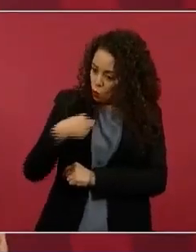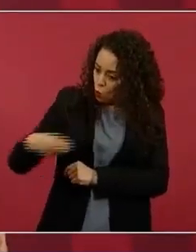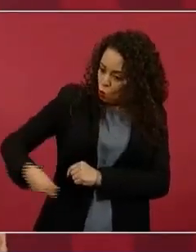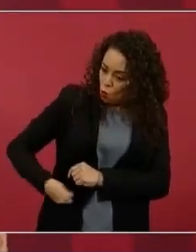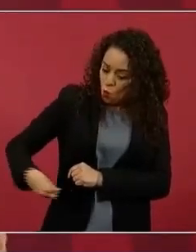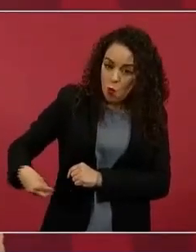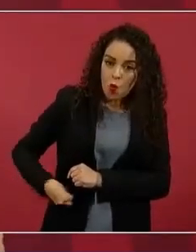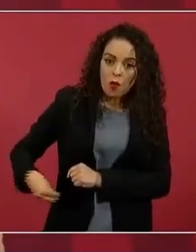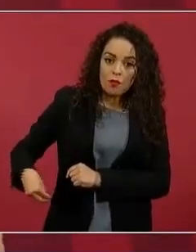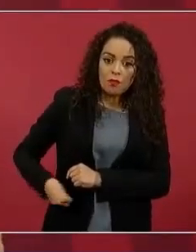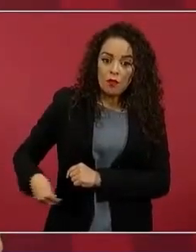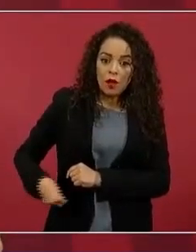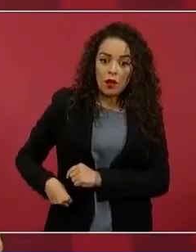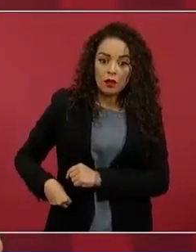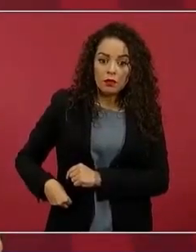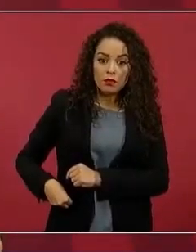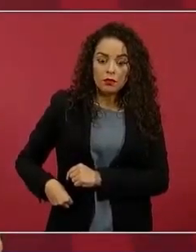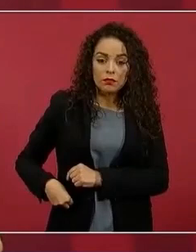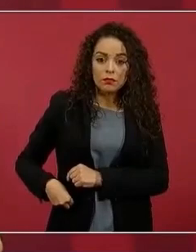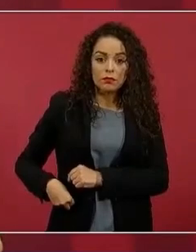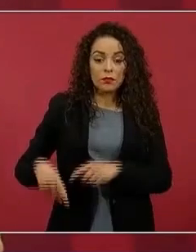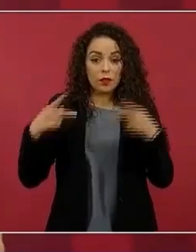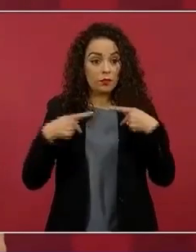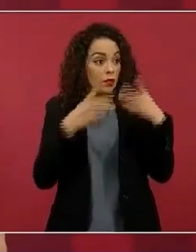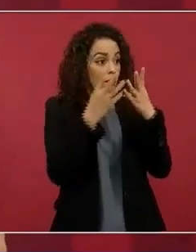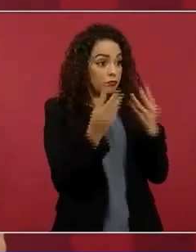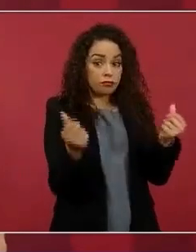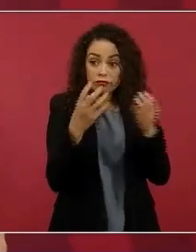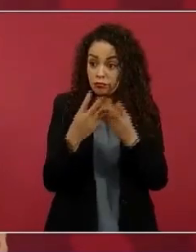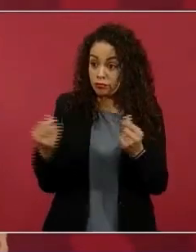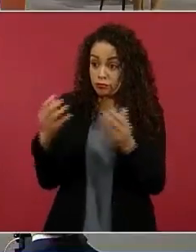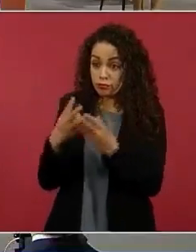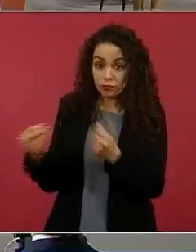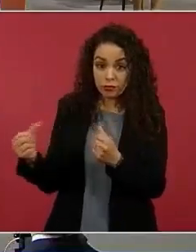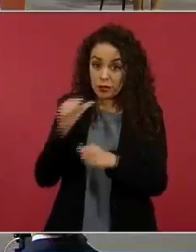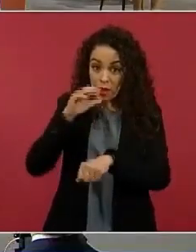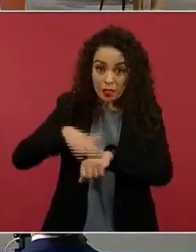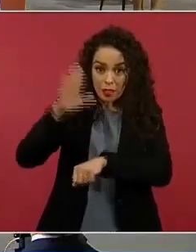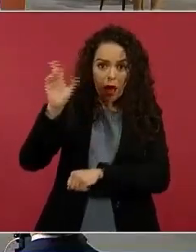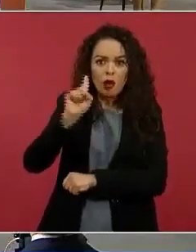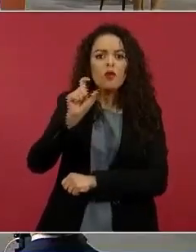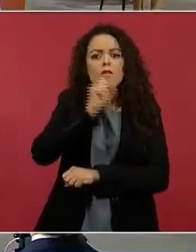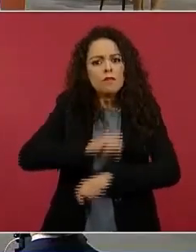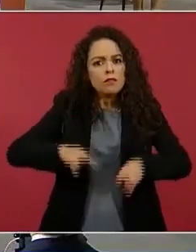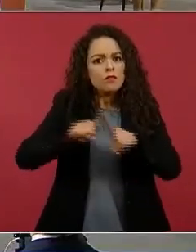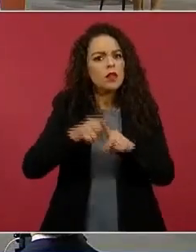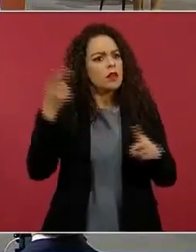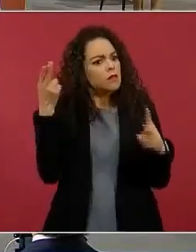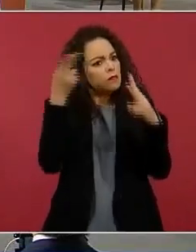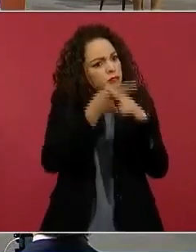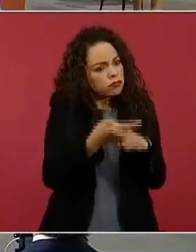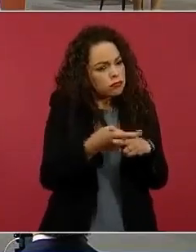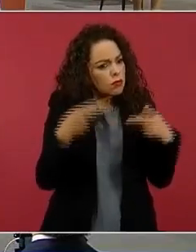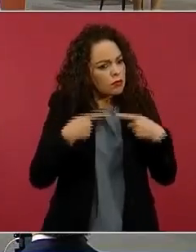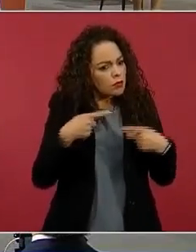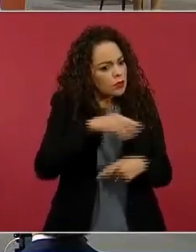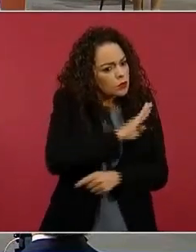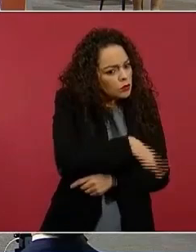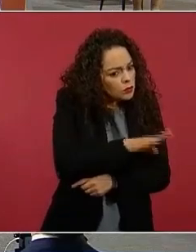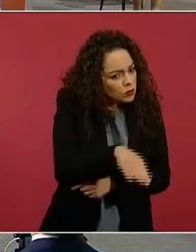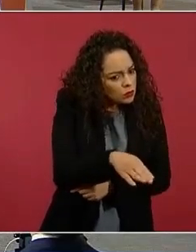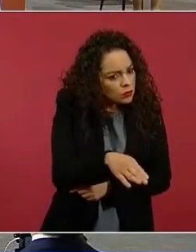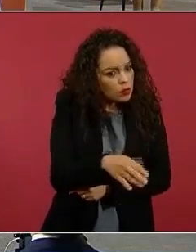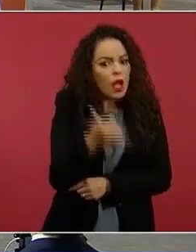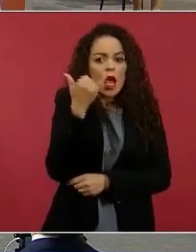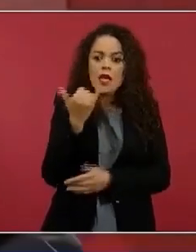no solo de las desapariciones y de los asesinatos, sino hablaban